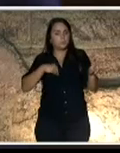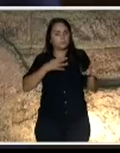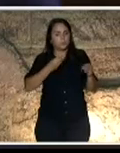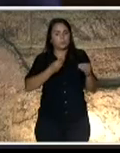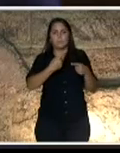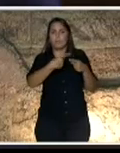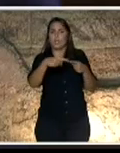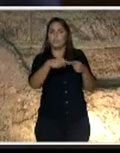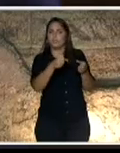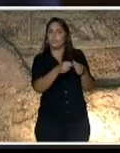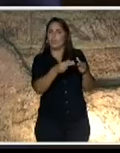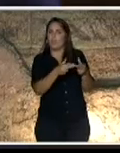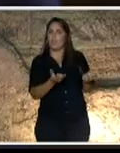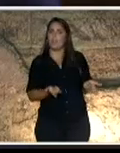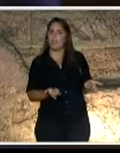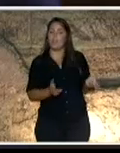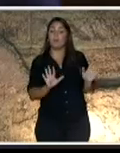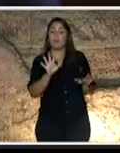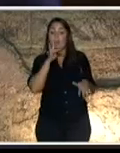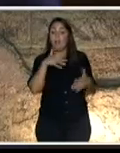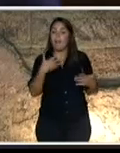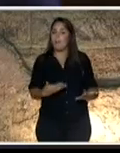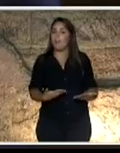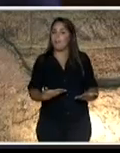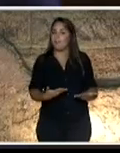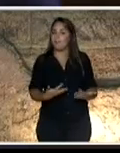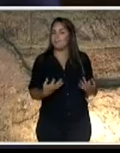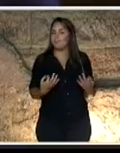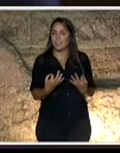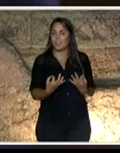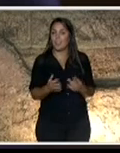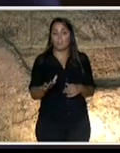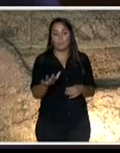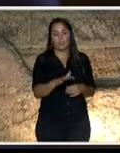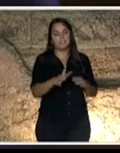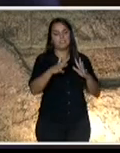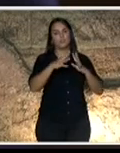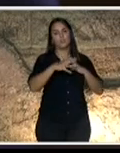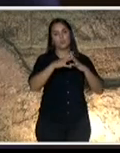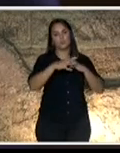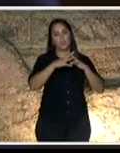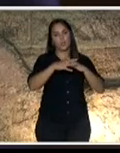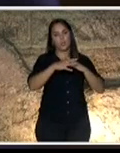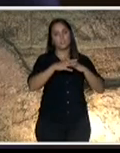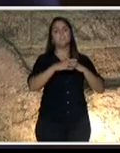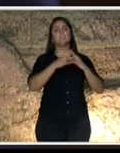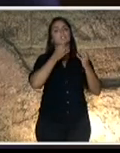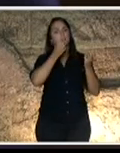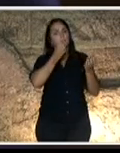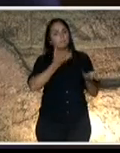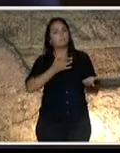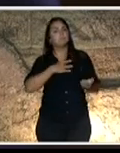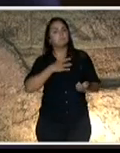infidelidades político-sociales, pero que ahora gozan de esta parte de infraestructuras que tal vez